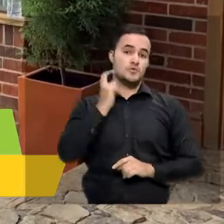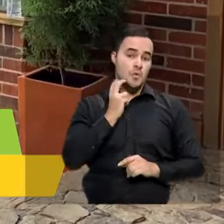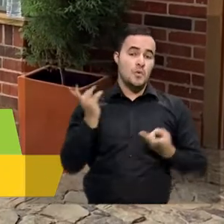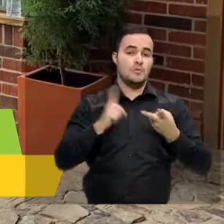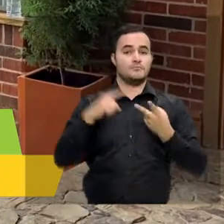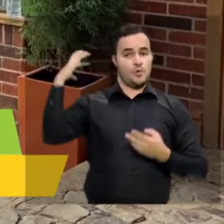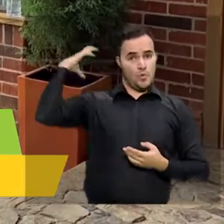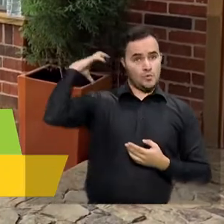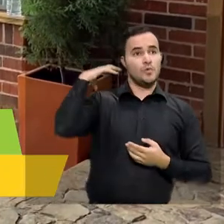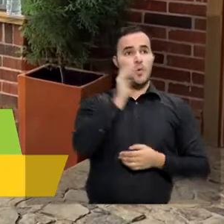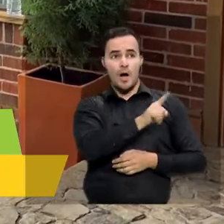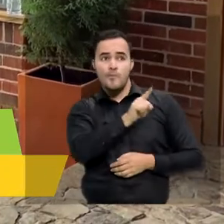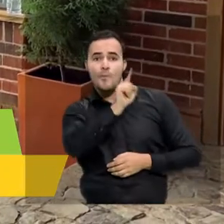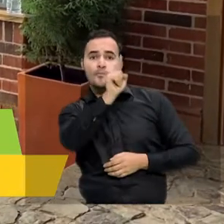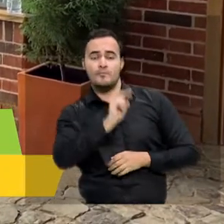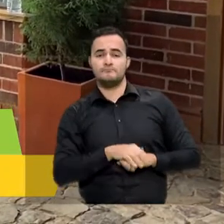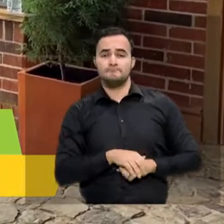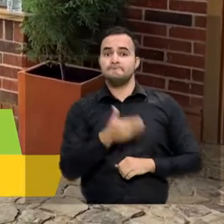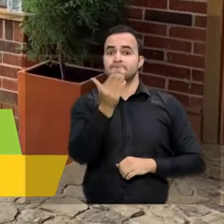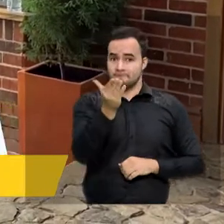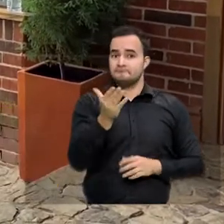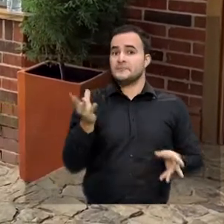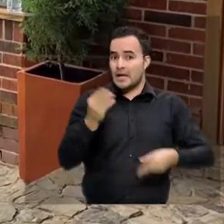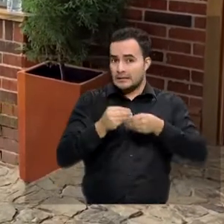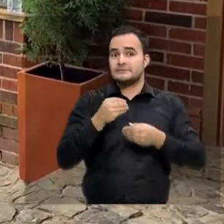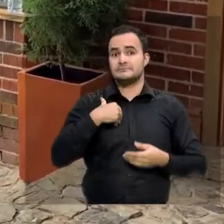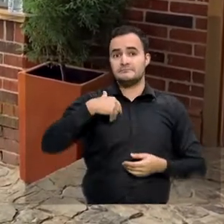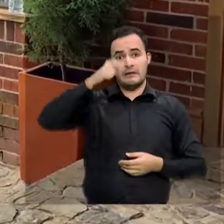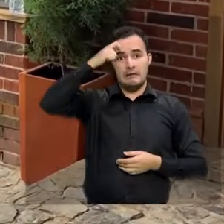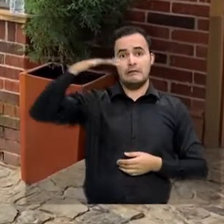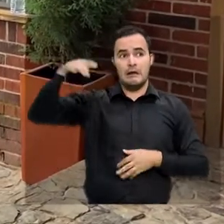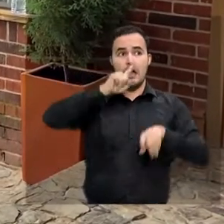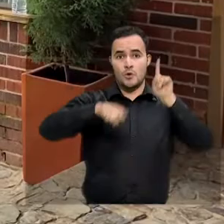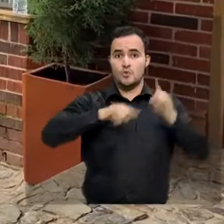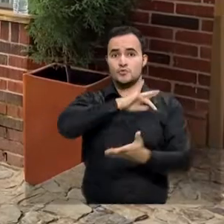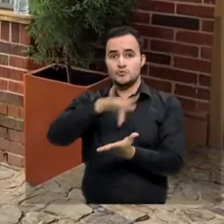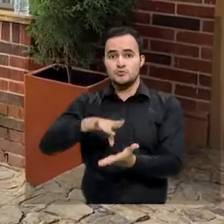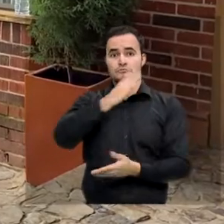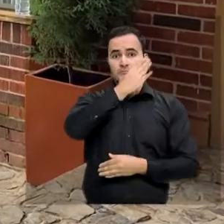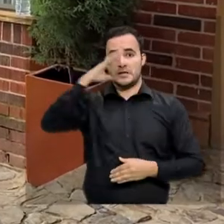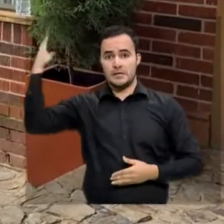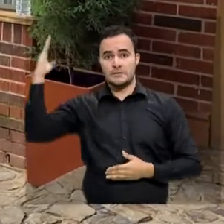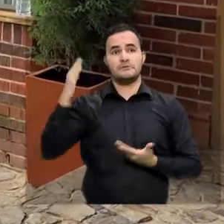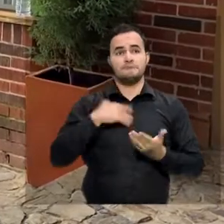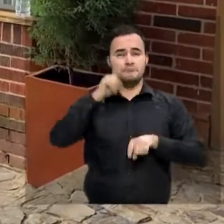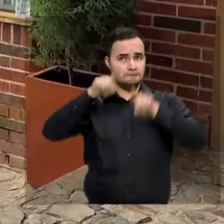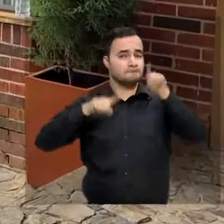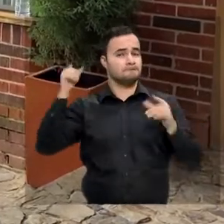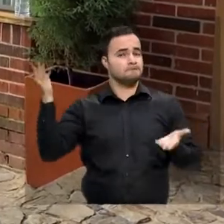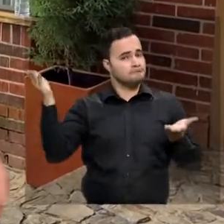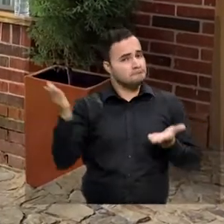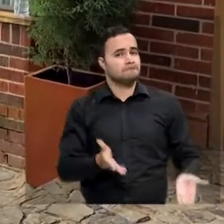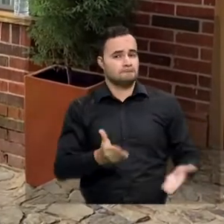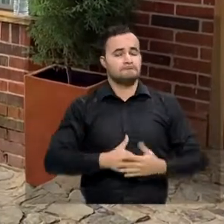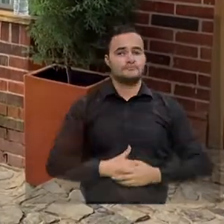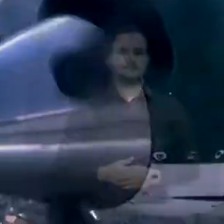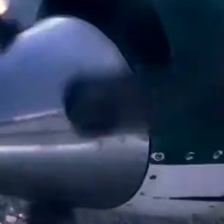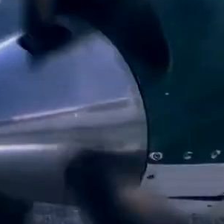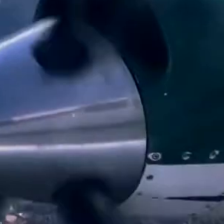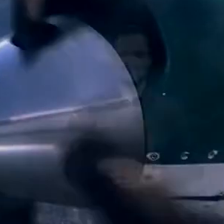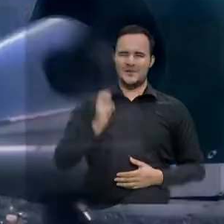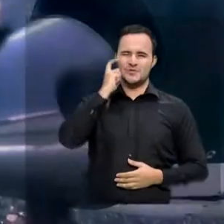Chocó, parte de Córdoba, e incluso estamos recibiendo pacientes de Cartagena, de Barranquilla, de otras regiones del